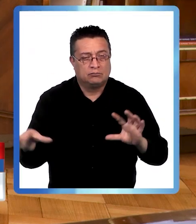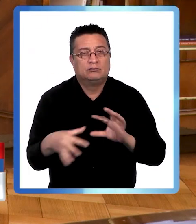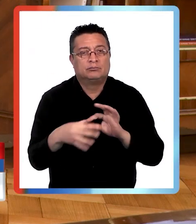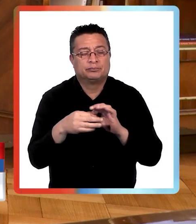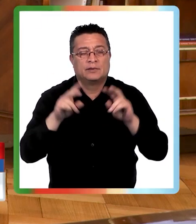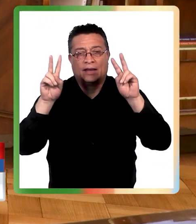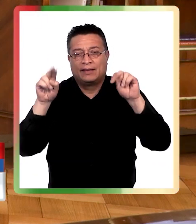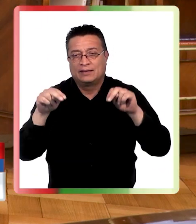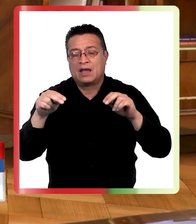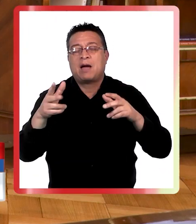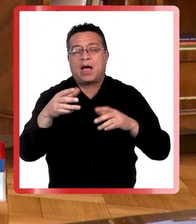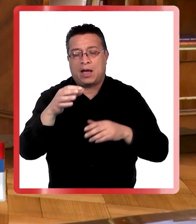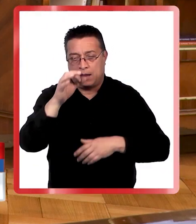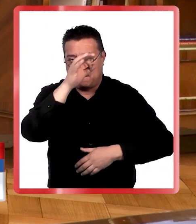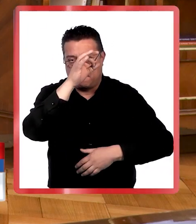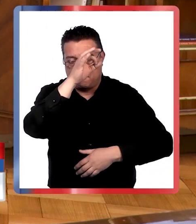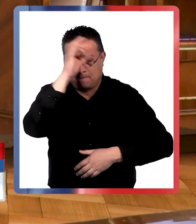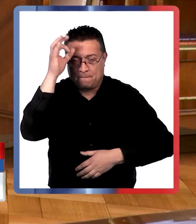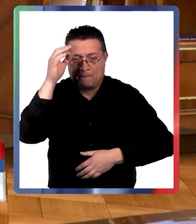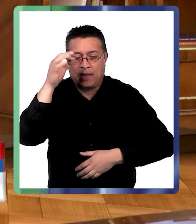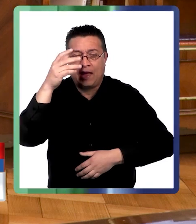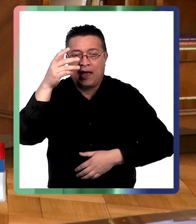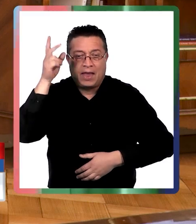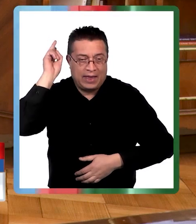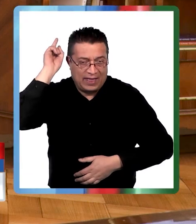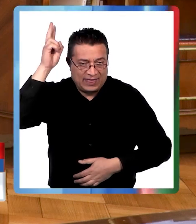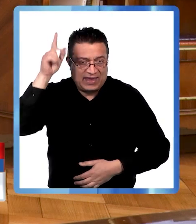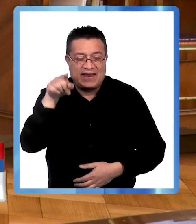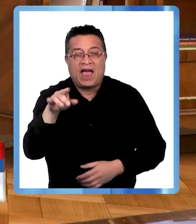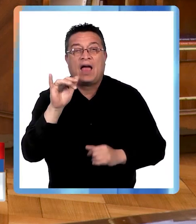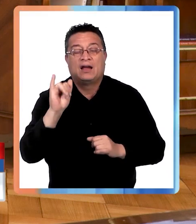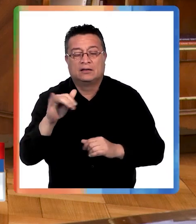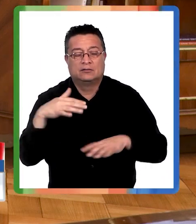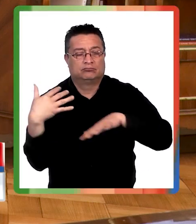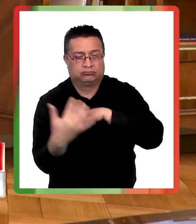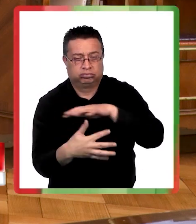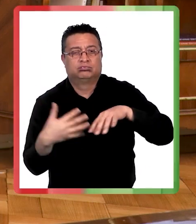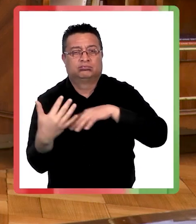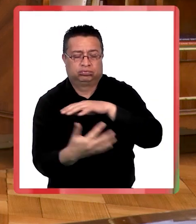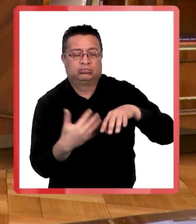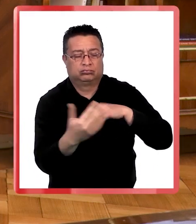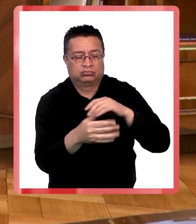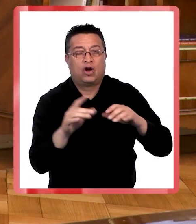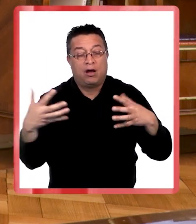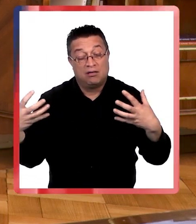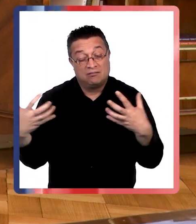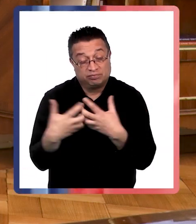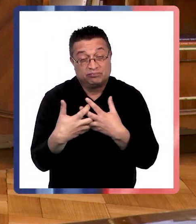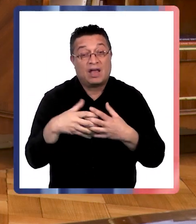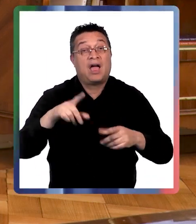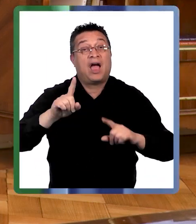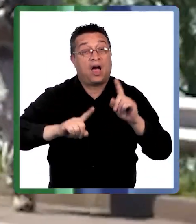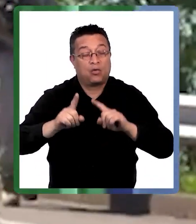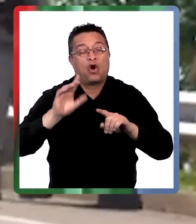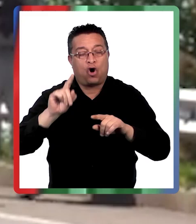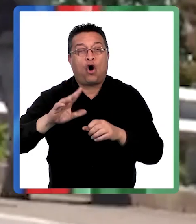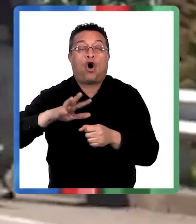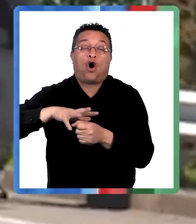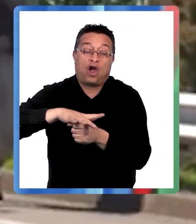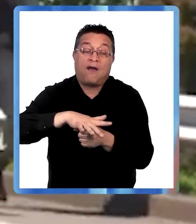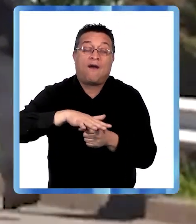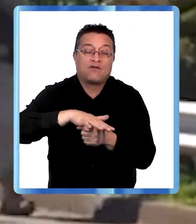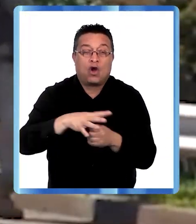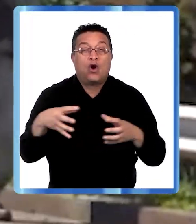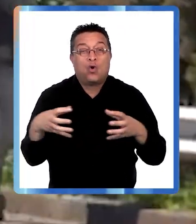ligada a la causa indígena. Esto se ha mezclado con acciones violentas y con el tiempo se ha mezclado o ha sido de alguna manera influido también